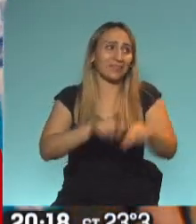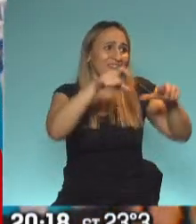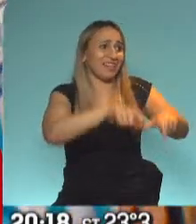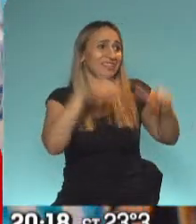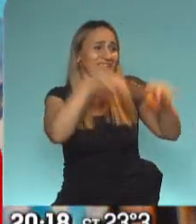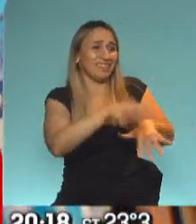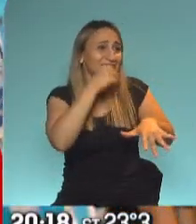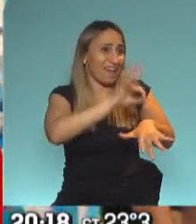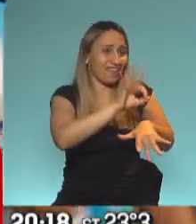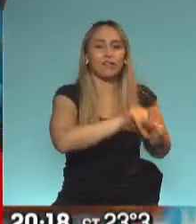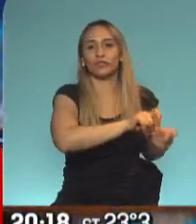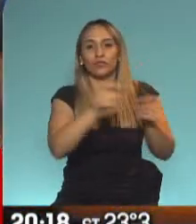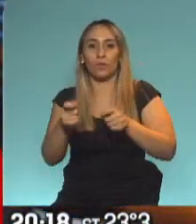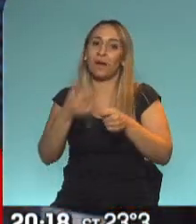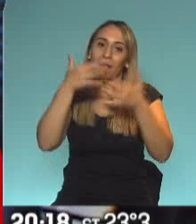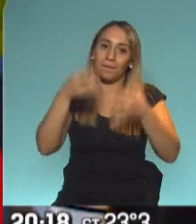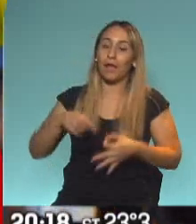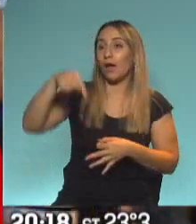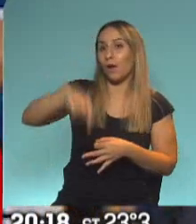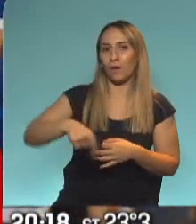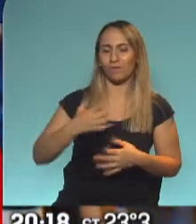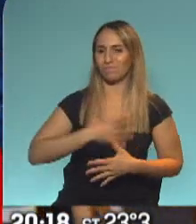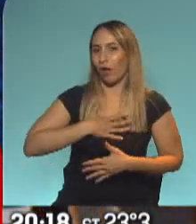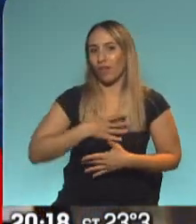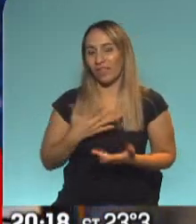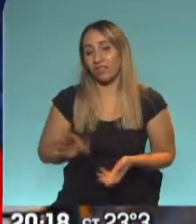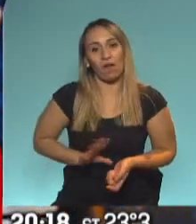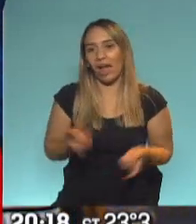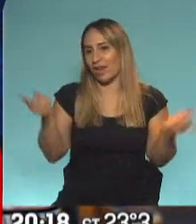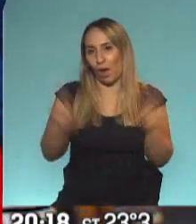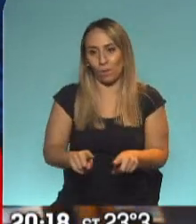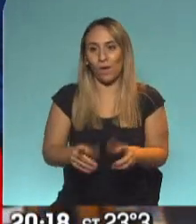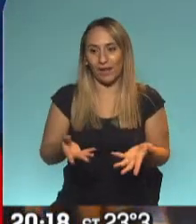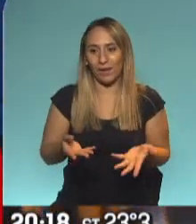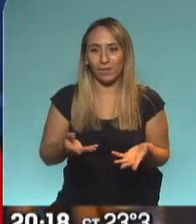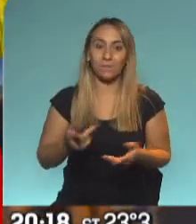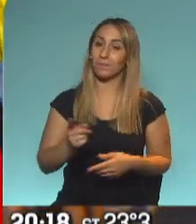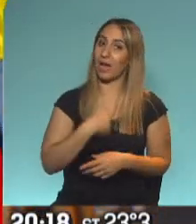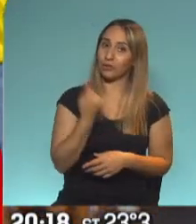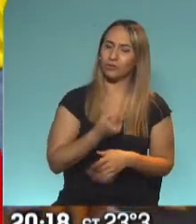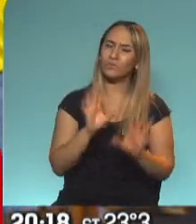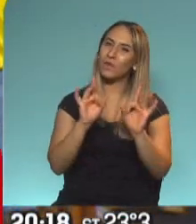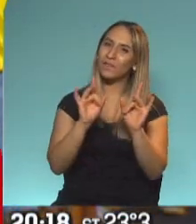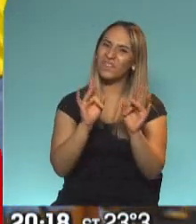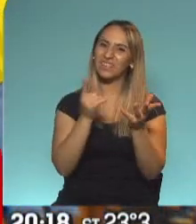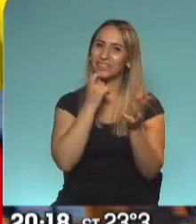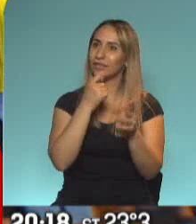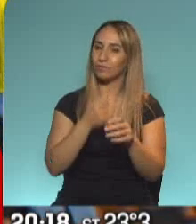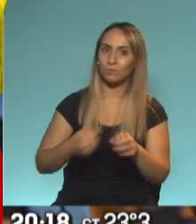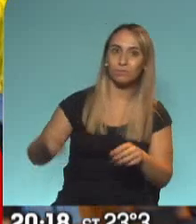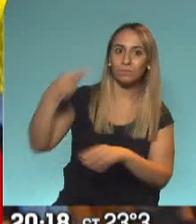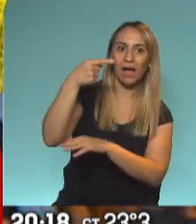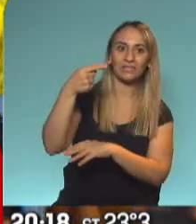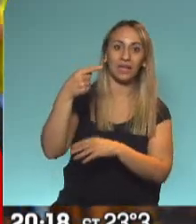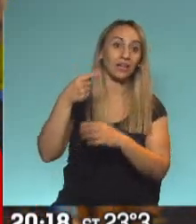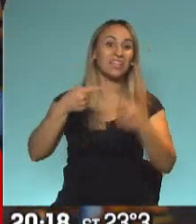la misma fiesta. Hoy seguramente sigo un poco más, muy contento, con muchas ganas de volver. Sería muy difícil para nosotros pasar y ir a una semifinal y que no